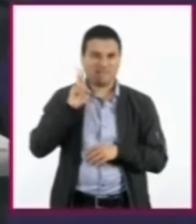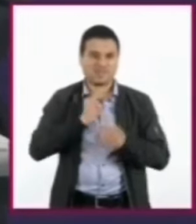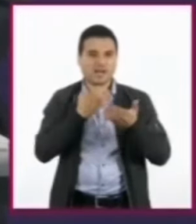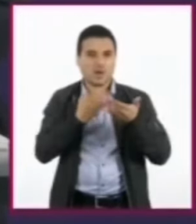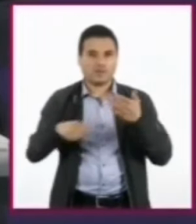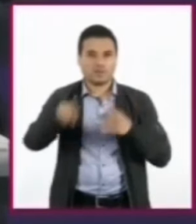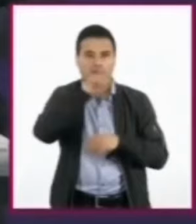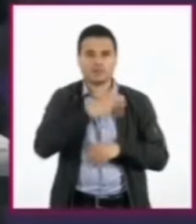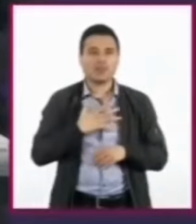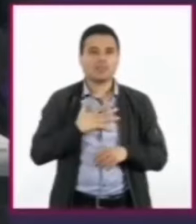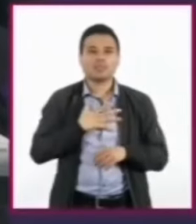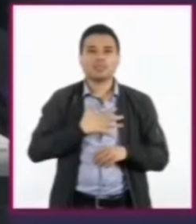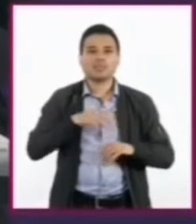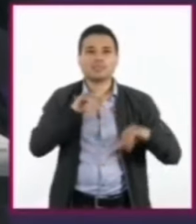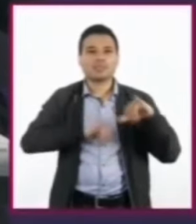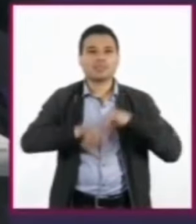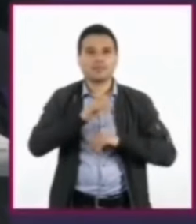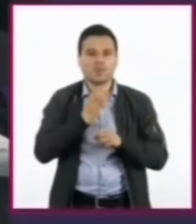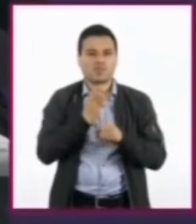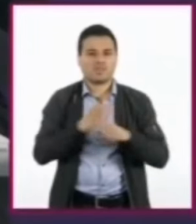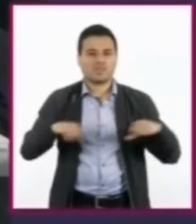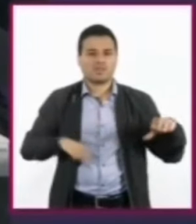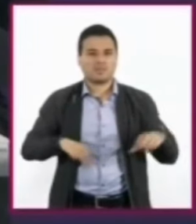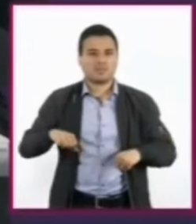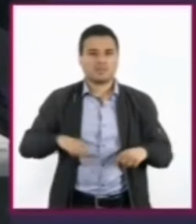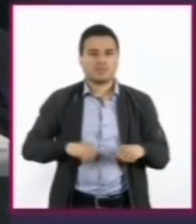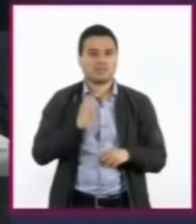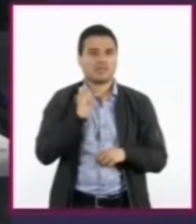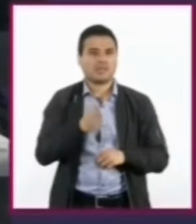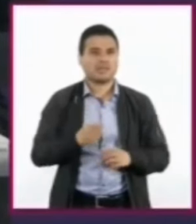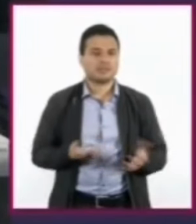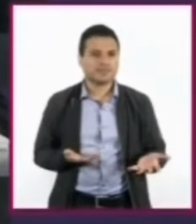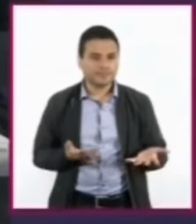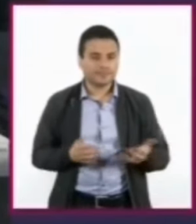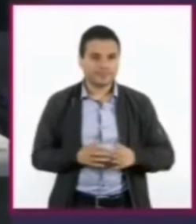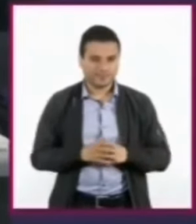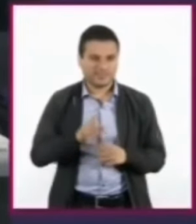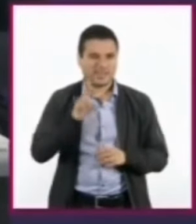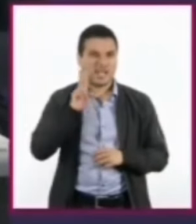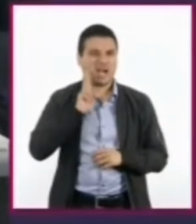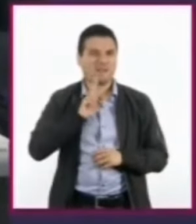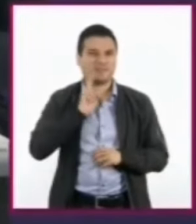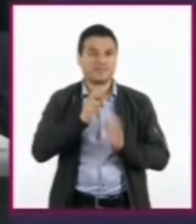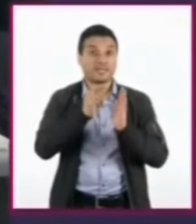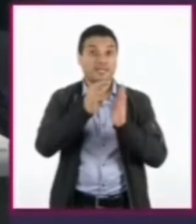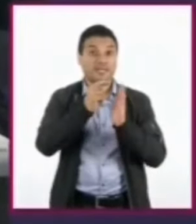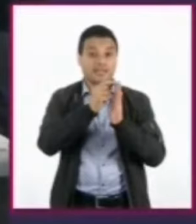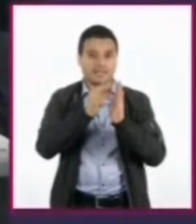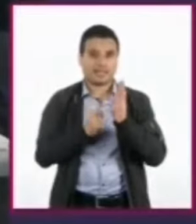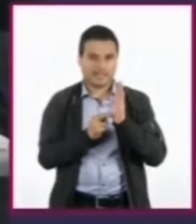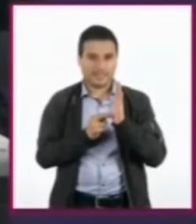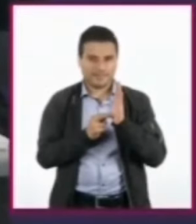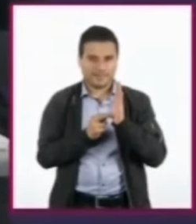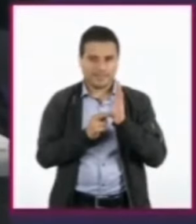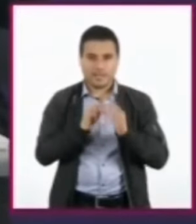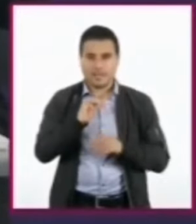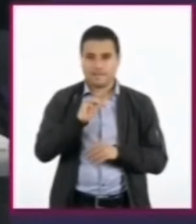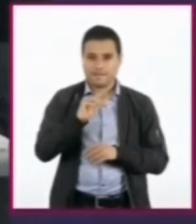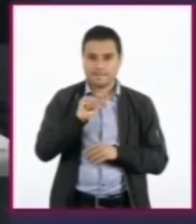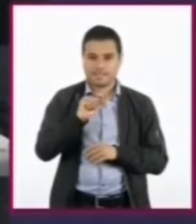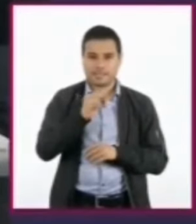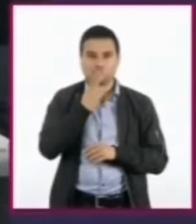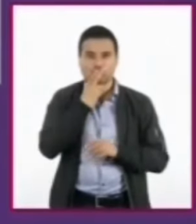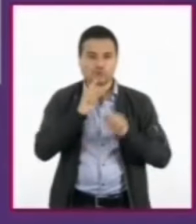experimentar. El propósito de la actividad experimental es comprobar el principio de la conservación de la masa.